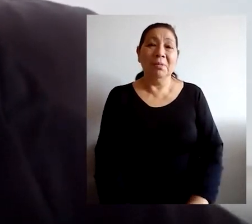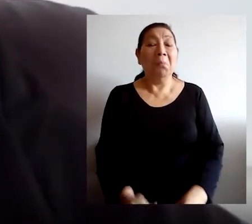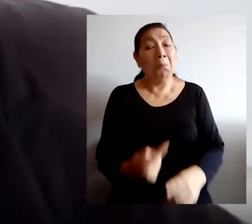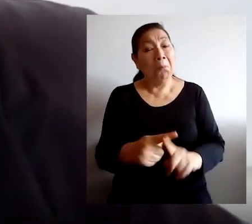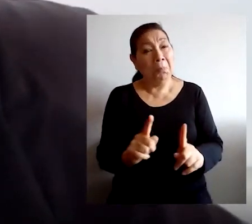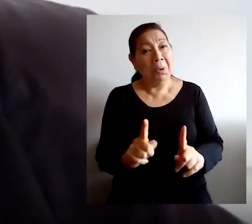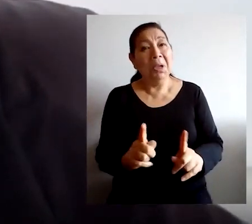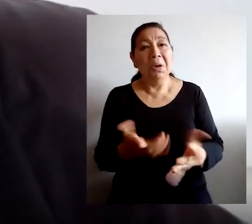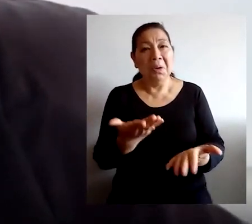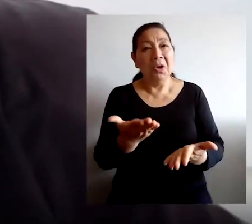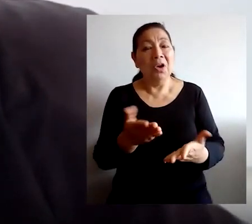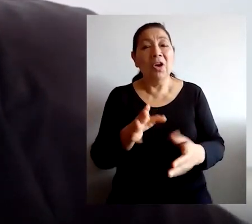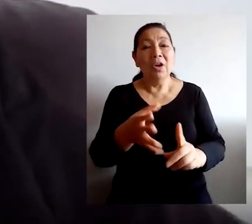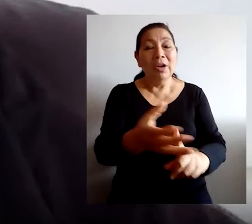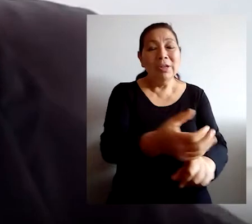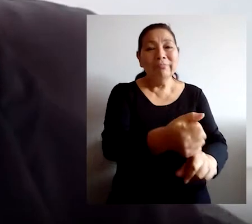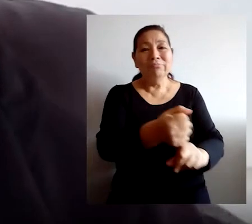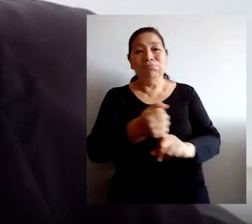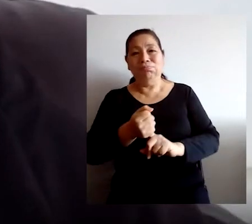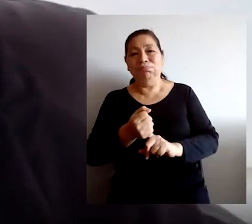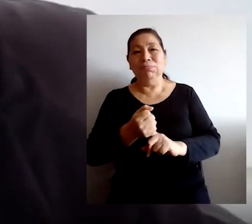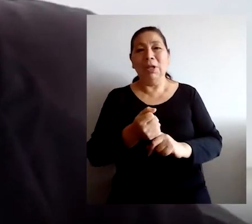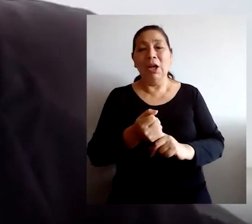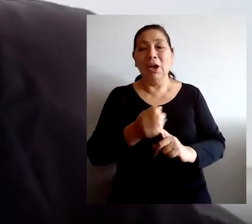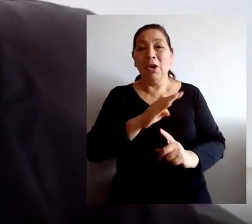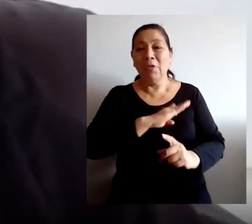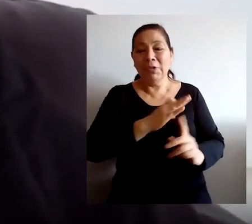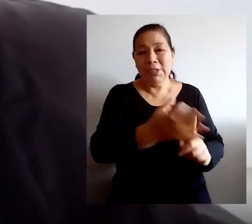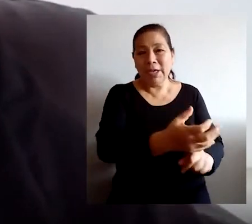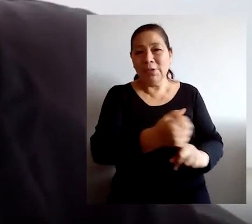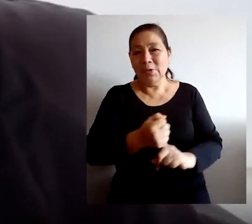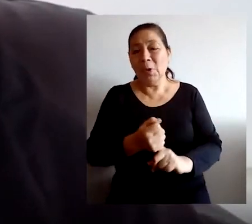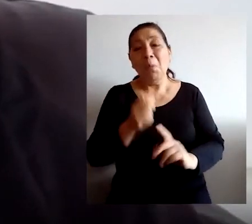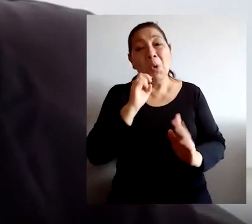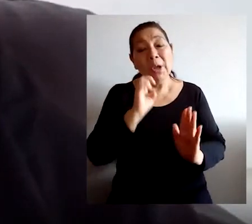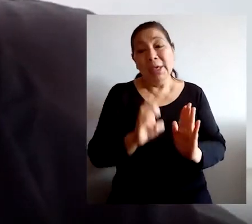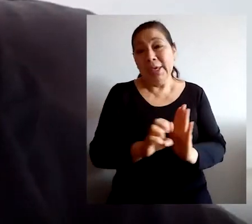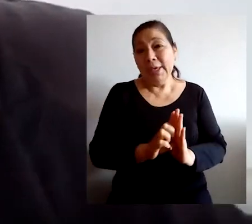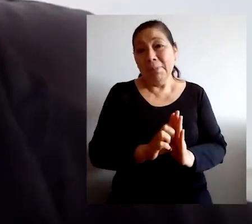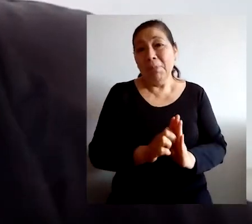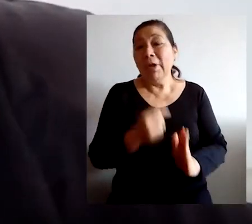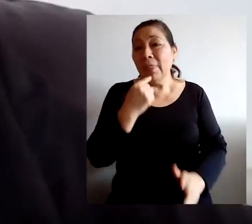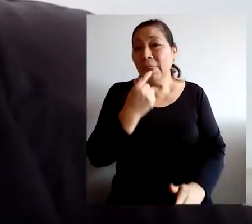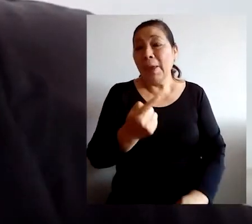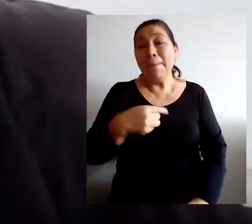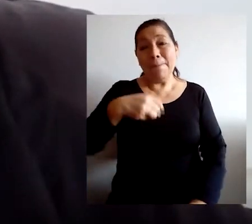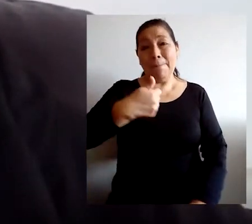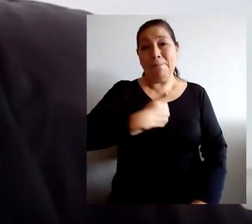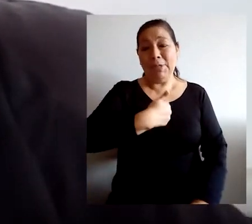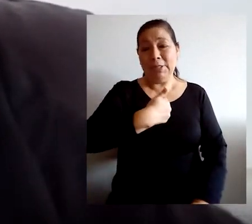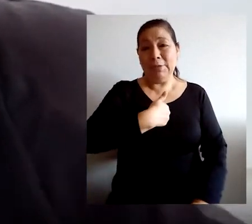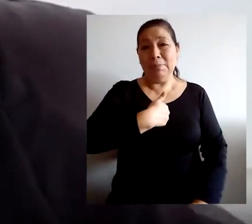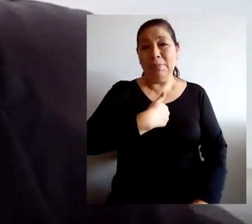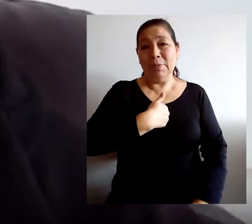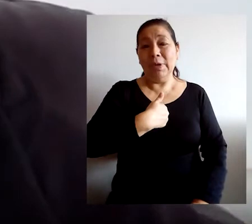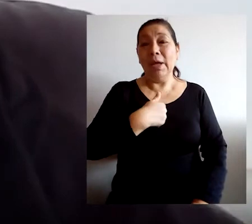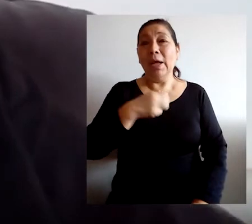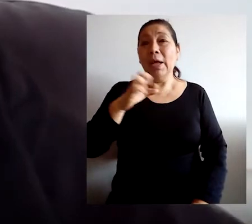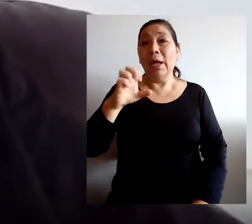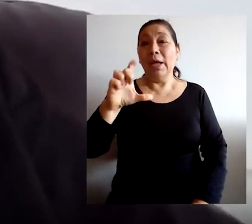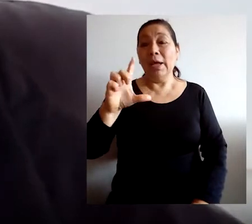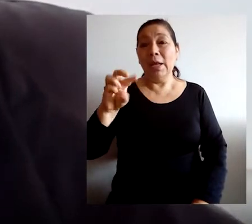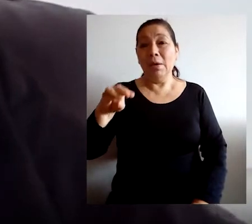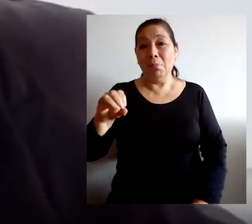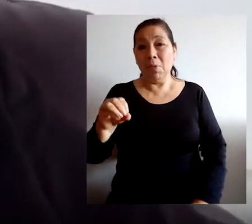Son casos de confiscación. Asimismo, el caso señalado por la misma resolución Elgo Ríos,